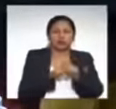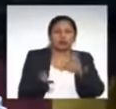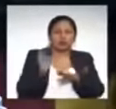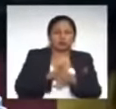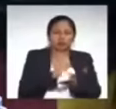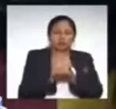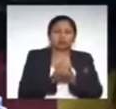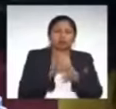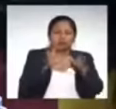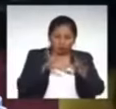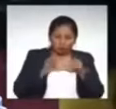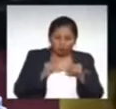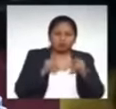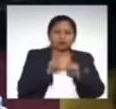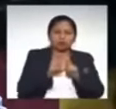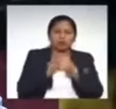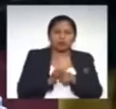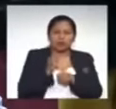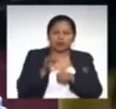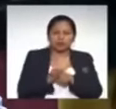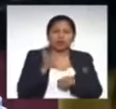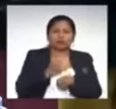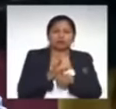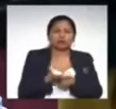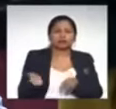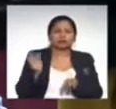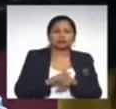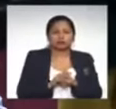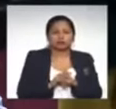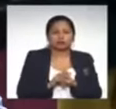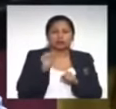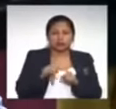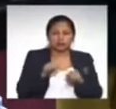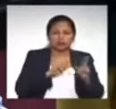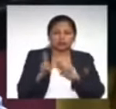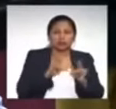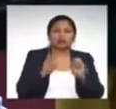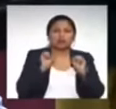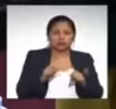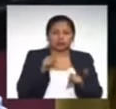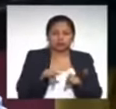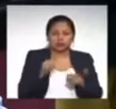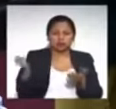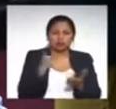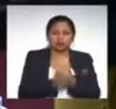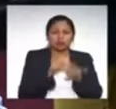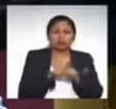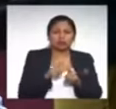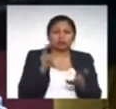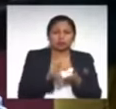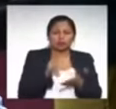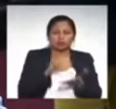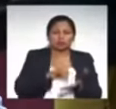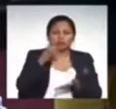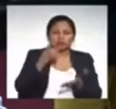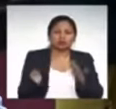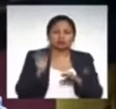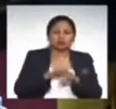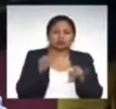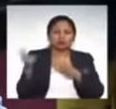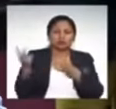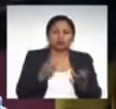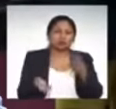banco y que va a dar acceso a la población guatemalteca a estos recursos que aquí se han aprobado y que han endeudado al país, y